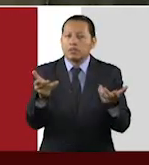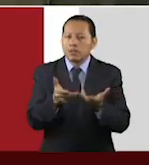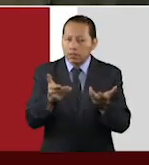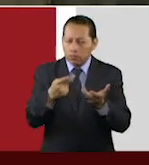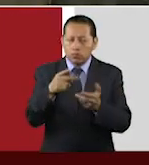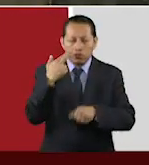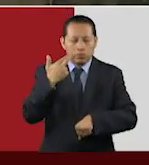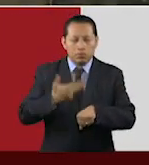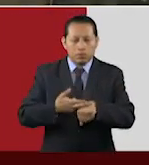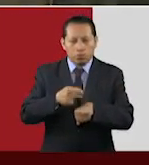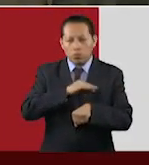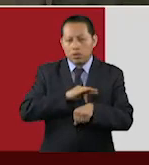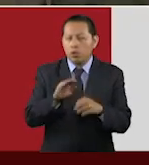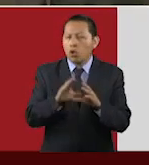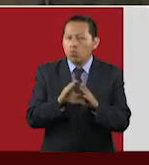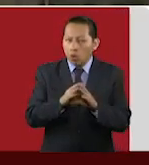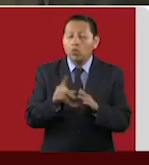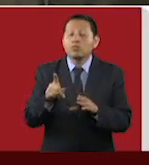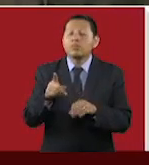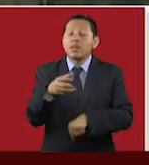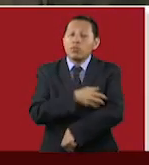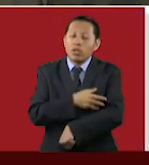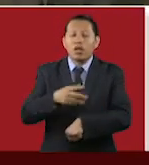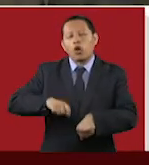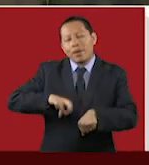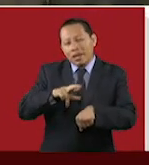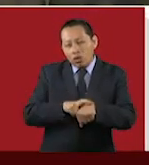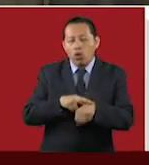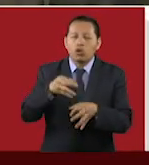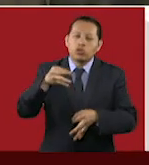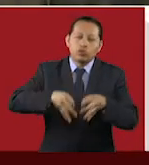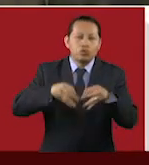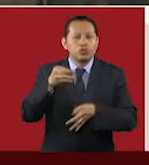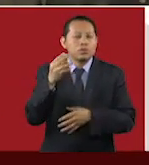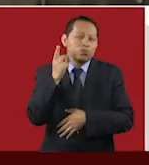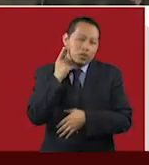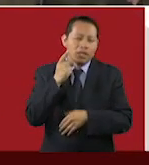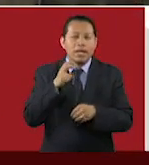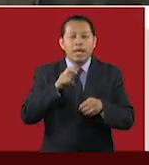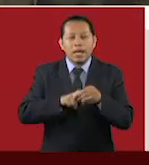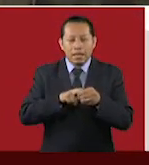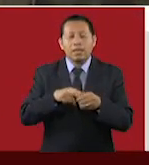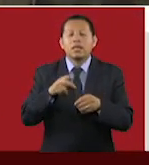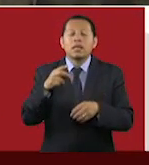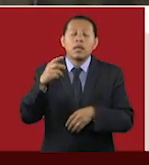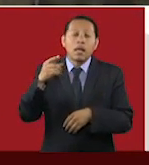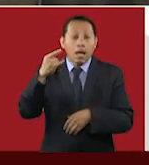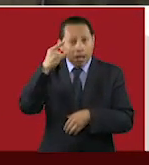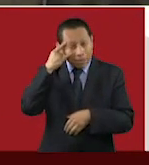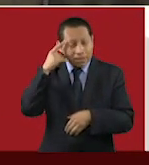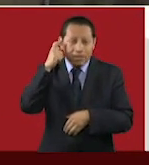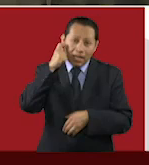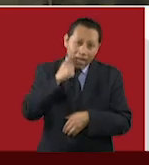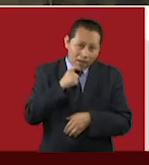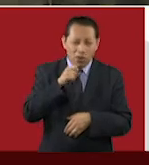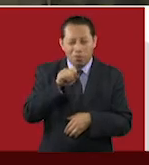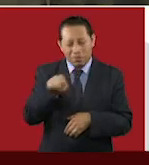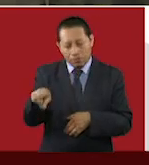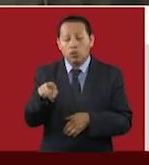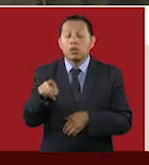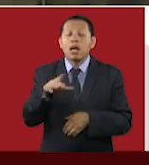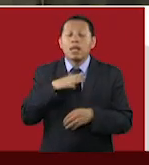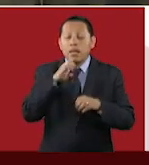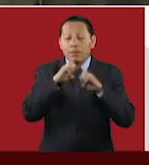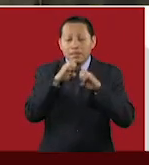facultades para desaparecer poderes en el Estado de Guerrero Guanajuato y Campeche bien en entrevista para noticias del Congreso radio La senadora